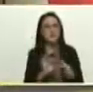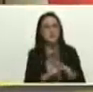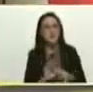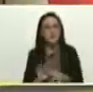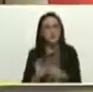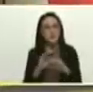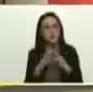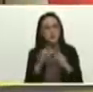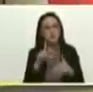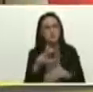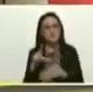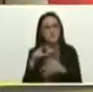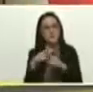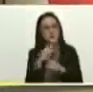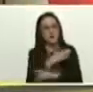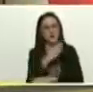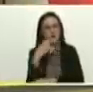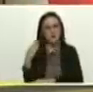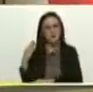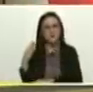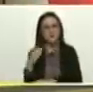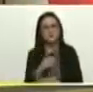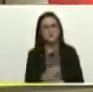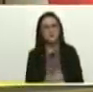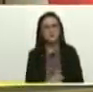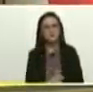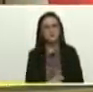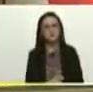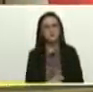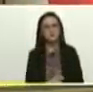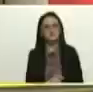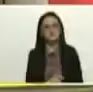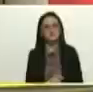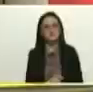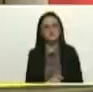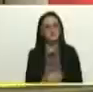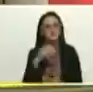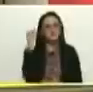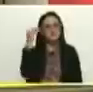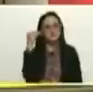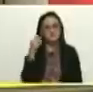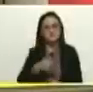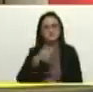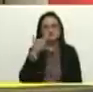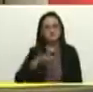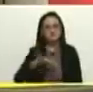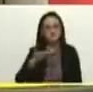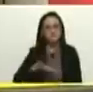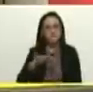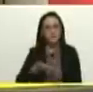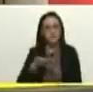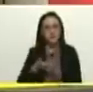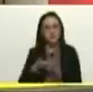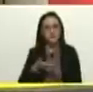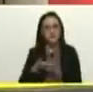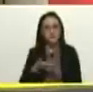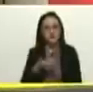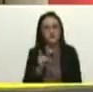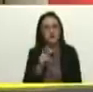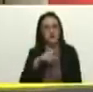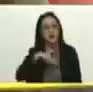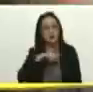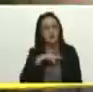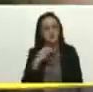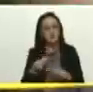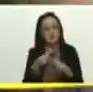toda América Latina y el Caribe. Y uno de los pensamientos más importantes quizás que tendríamos nosotros que construir